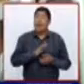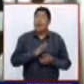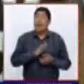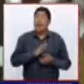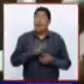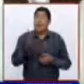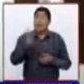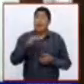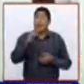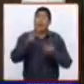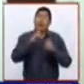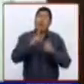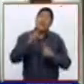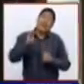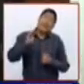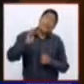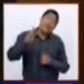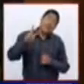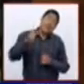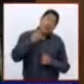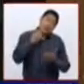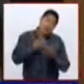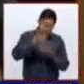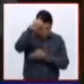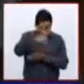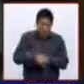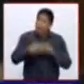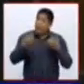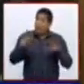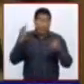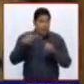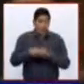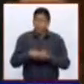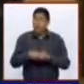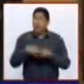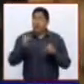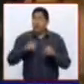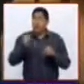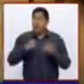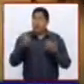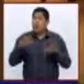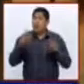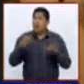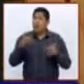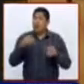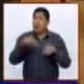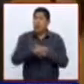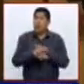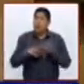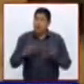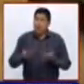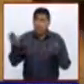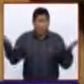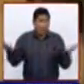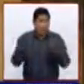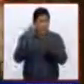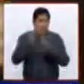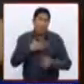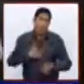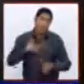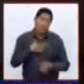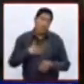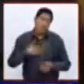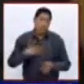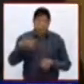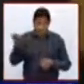Doña Elba, ¿cómo está, doña Elba? Buenas noches. Buenas noches. ¿Ya pudo entrar? Sí, ya está. Y acá les presento, perdón que me